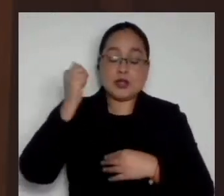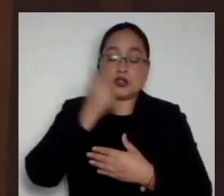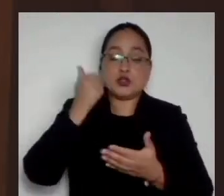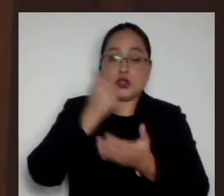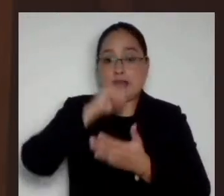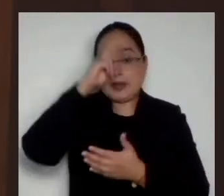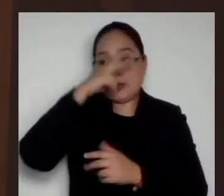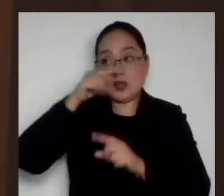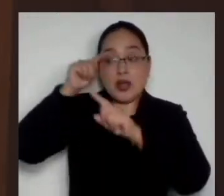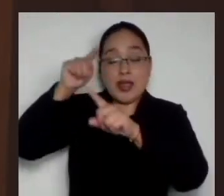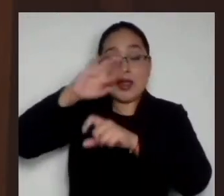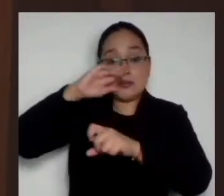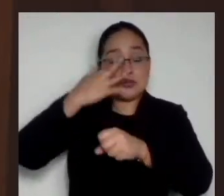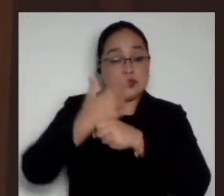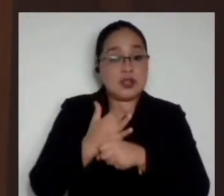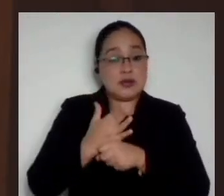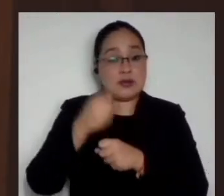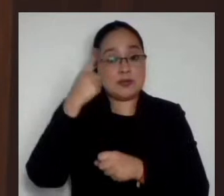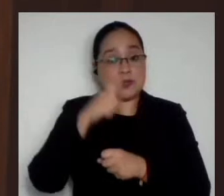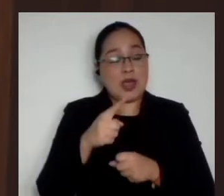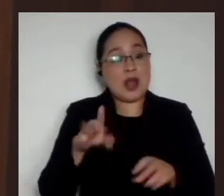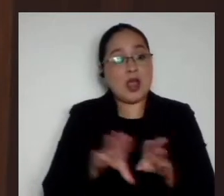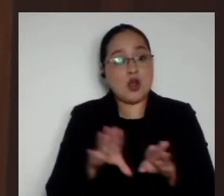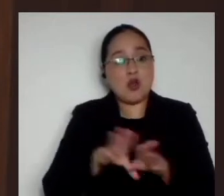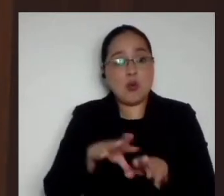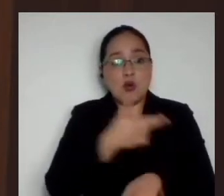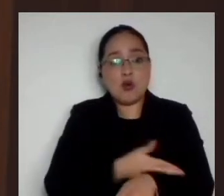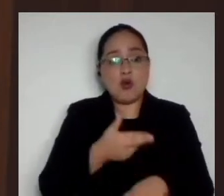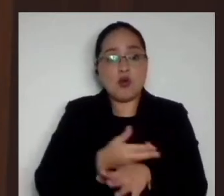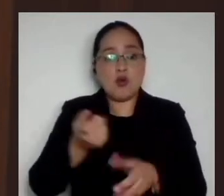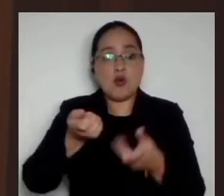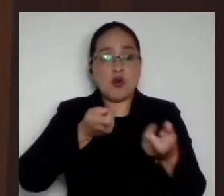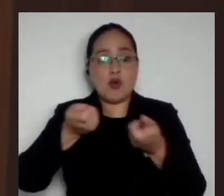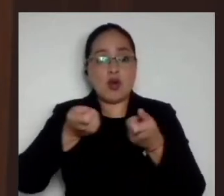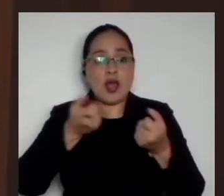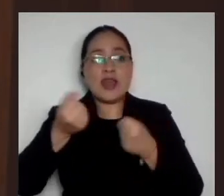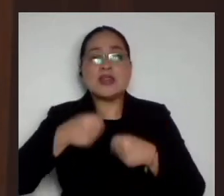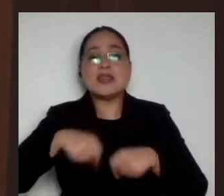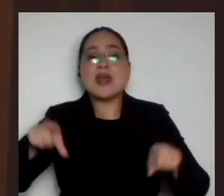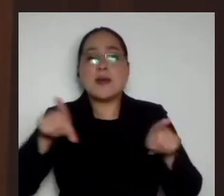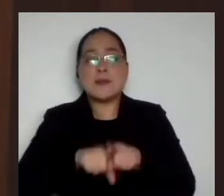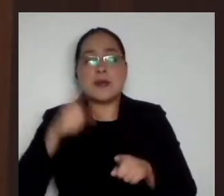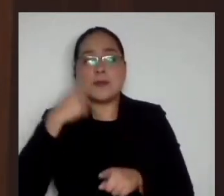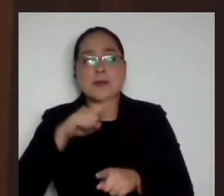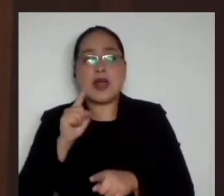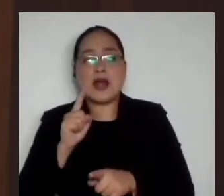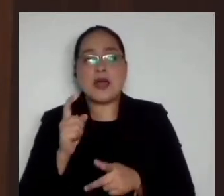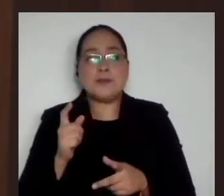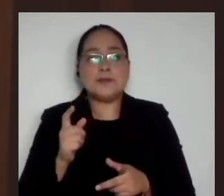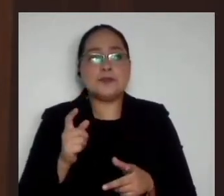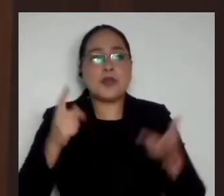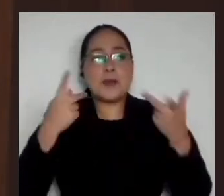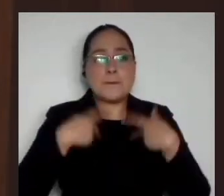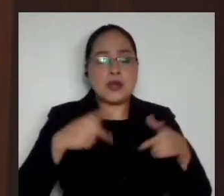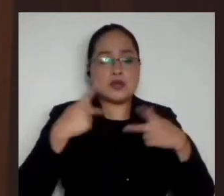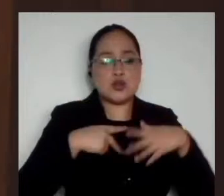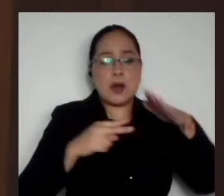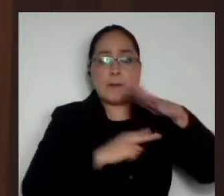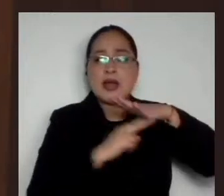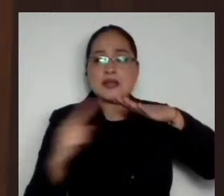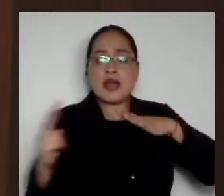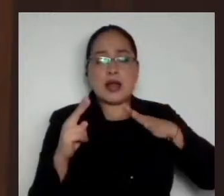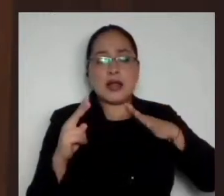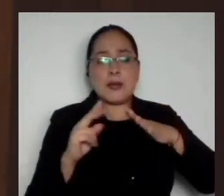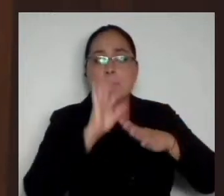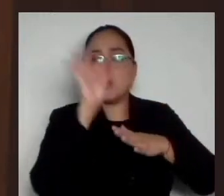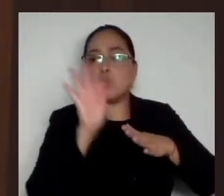responsable de la operación y consecuentemente del subsidio del pasaje del trolebús. El costo del pasaje